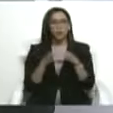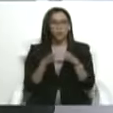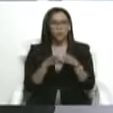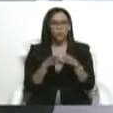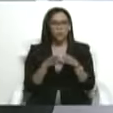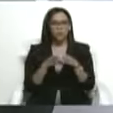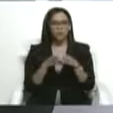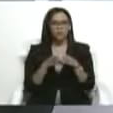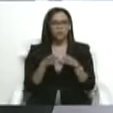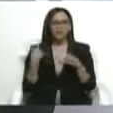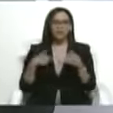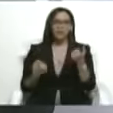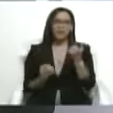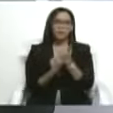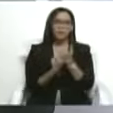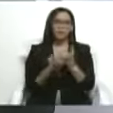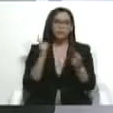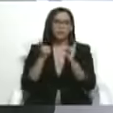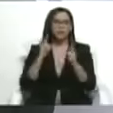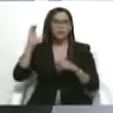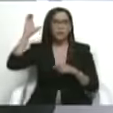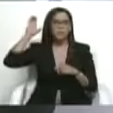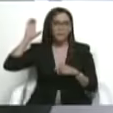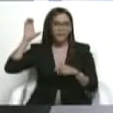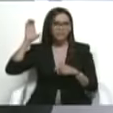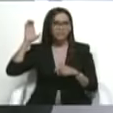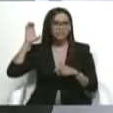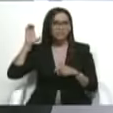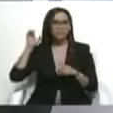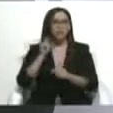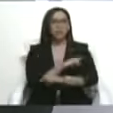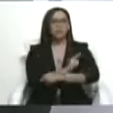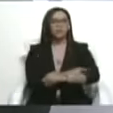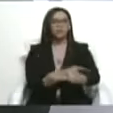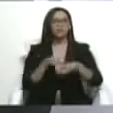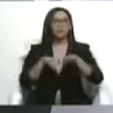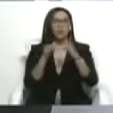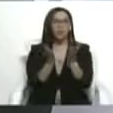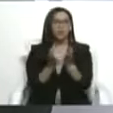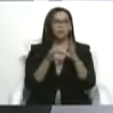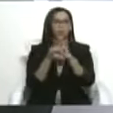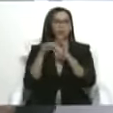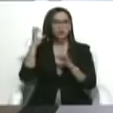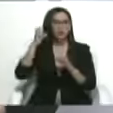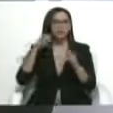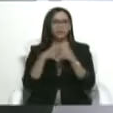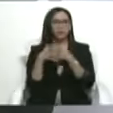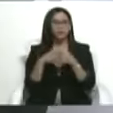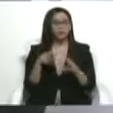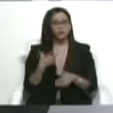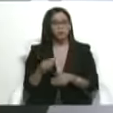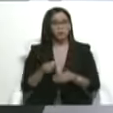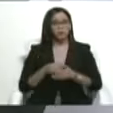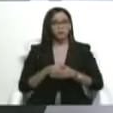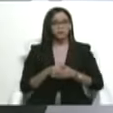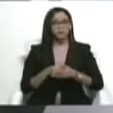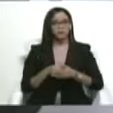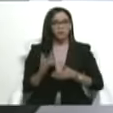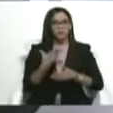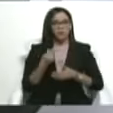apoyo de algunos países, potencias en el mundo, en la Unión Europea y en Estados Unidos. No, eso no es